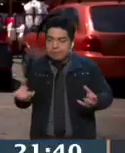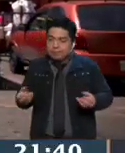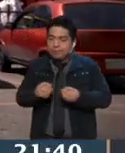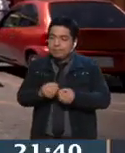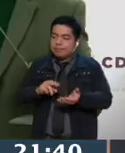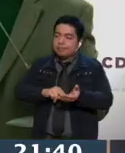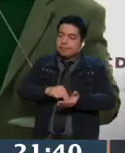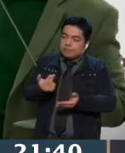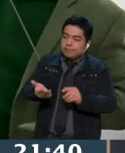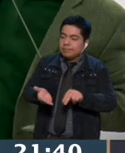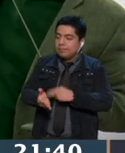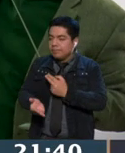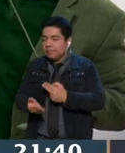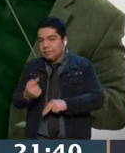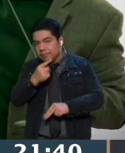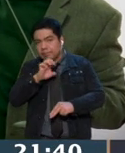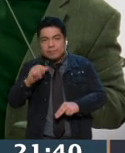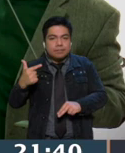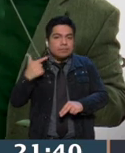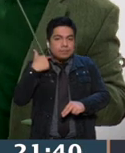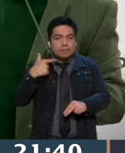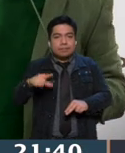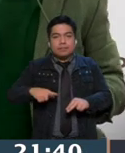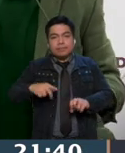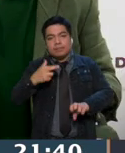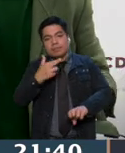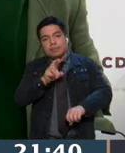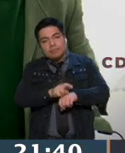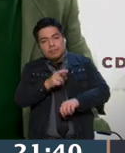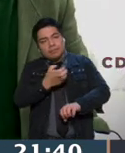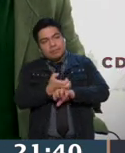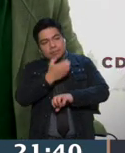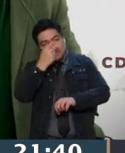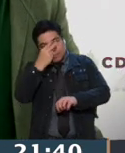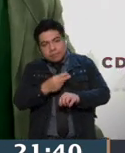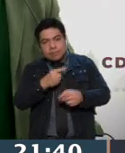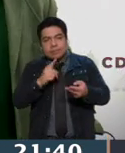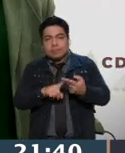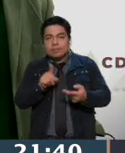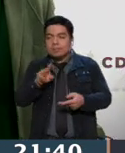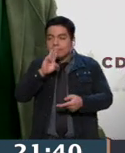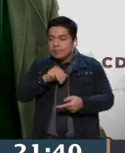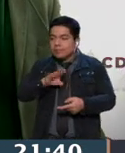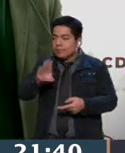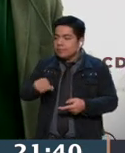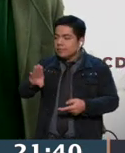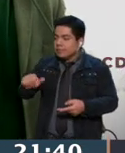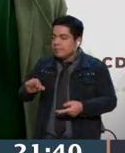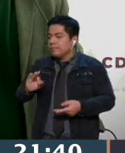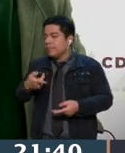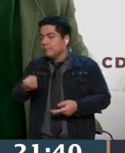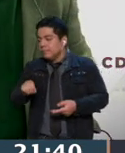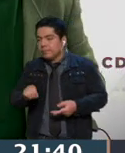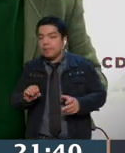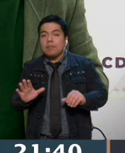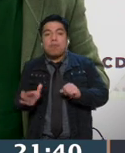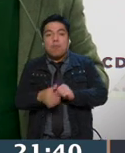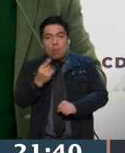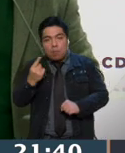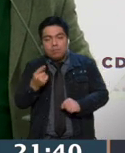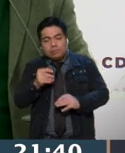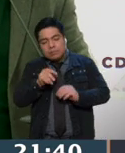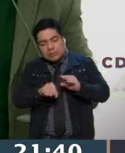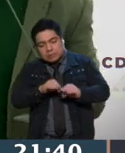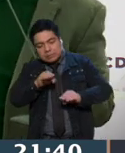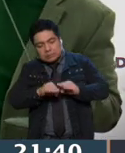el exgobernador del Estado de México, Alfredo del Mazo, y el actual gobernador de Michoacán, Alfredo Ramírez Bedoya, orientado a